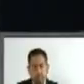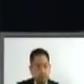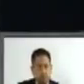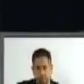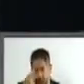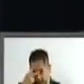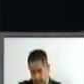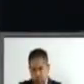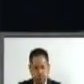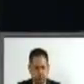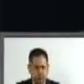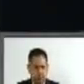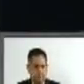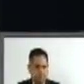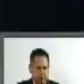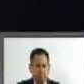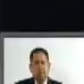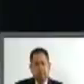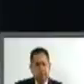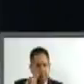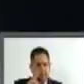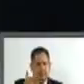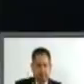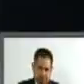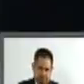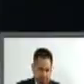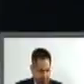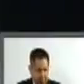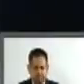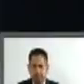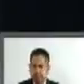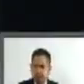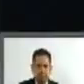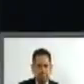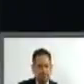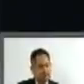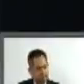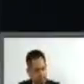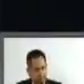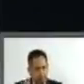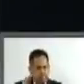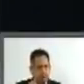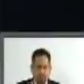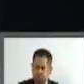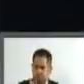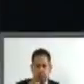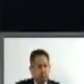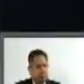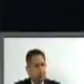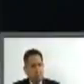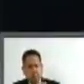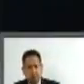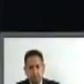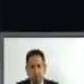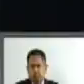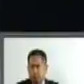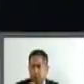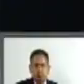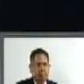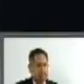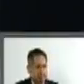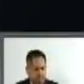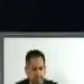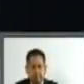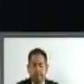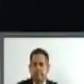y Canadá debemos asumir la responsabilidad de mantener firme nuestro compromiso con las libertades de intercambio de bienes, servicios